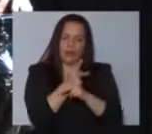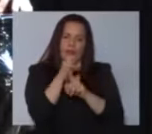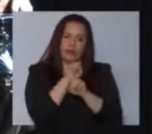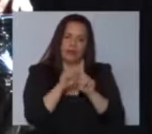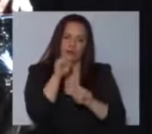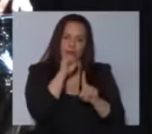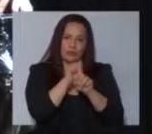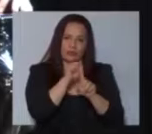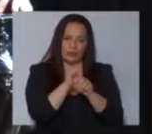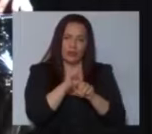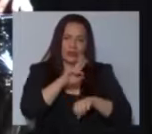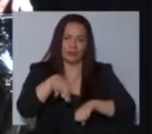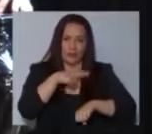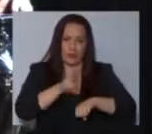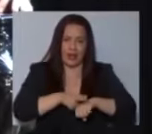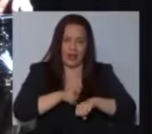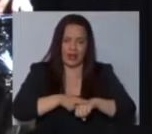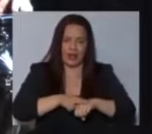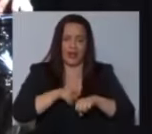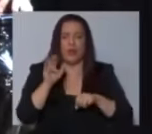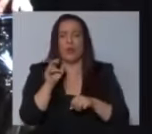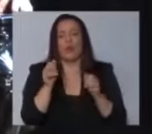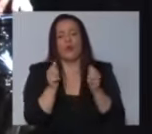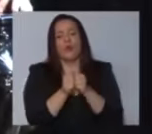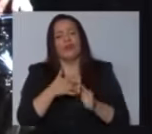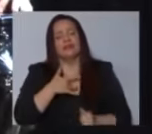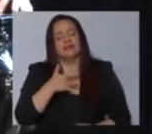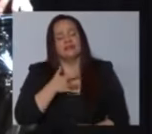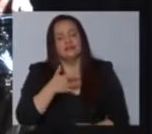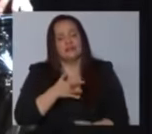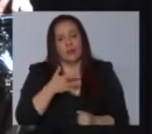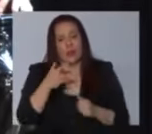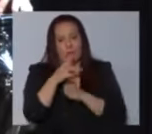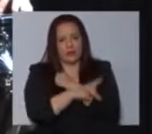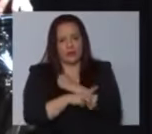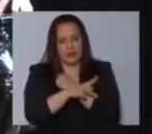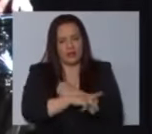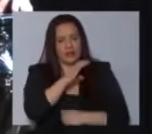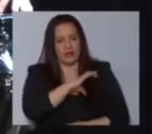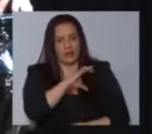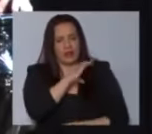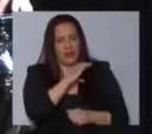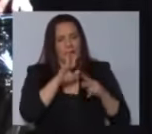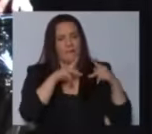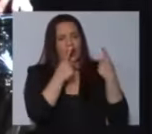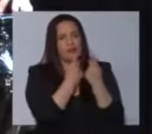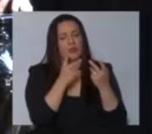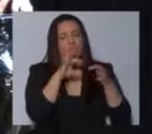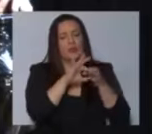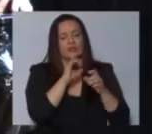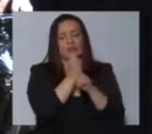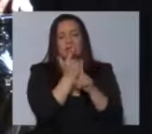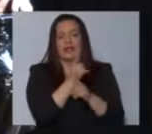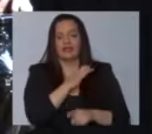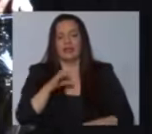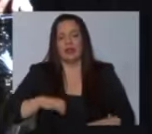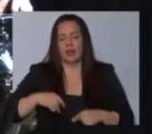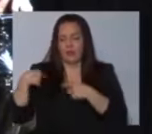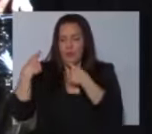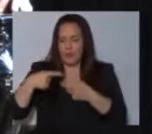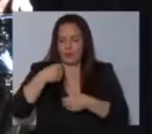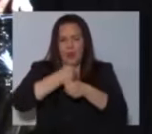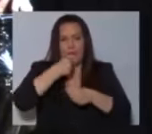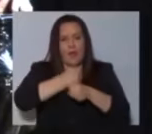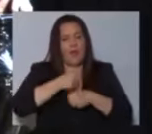nacional. Con el sentido patriótico que caracteriza al Partido Unidad, hemos venido trabajando para darle al país